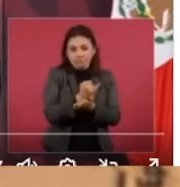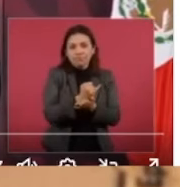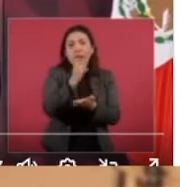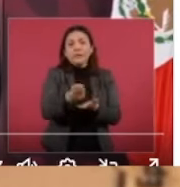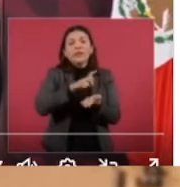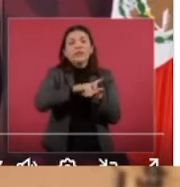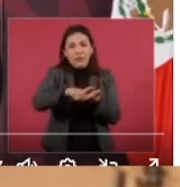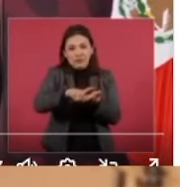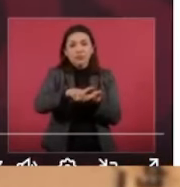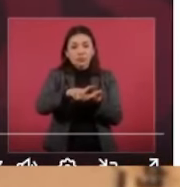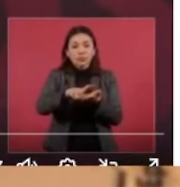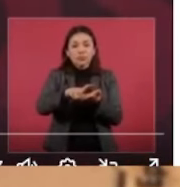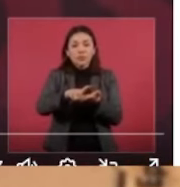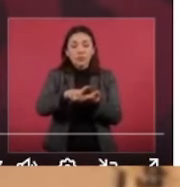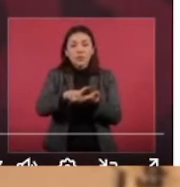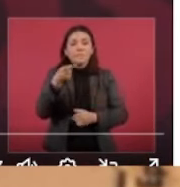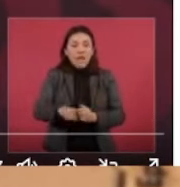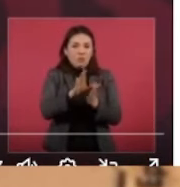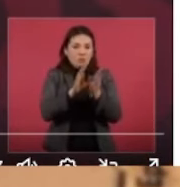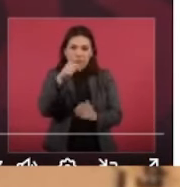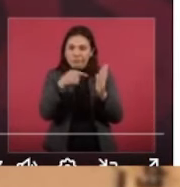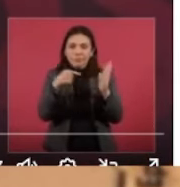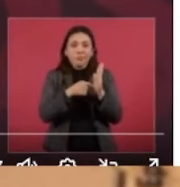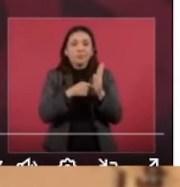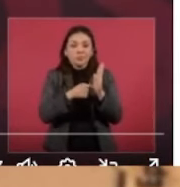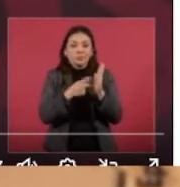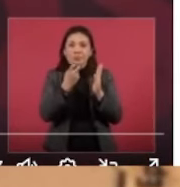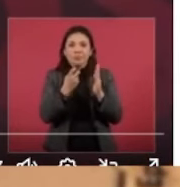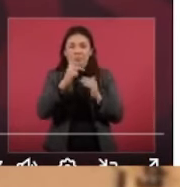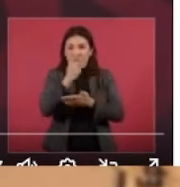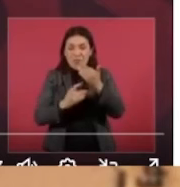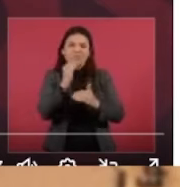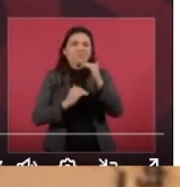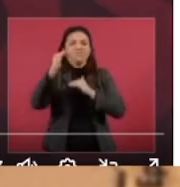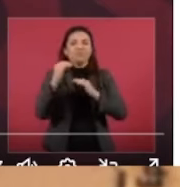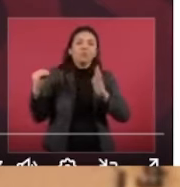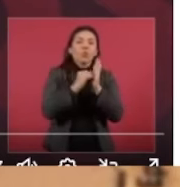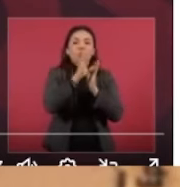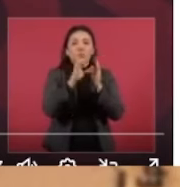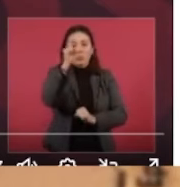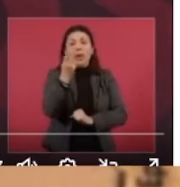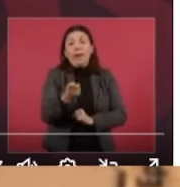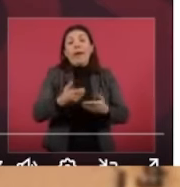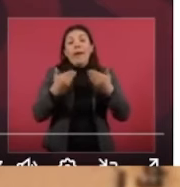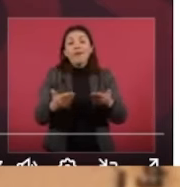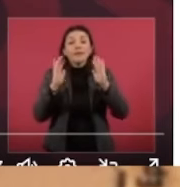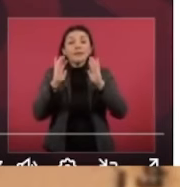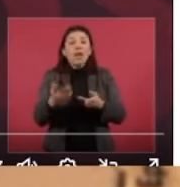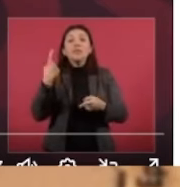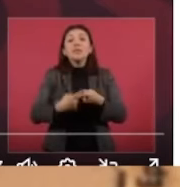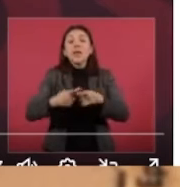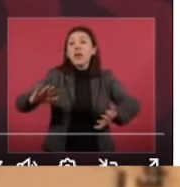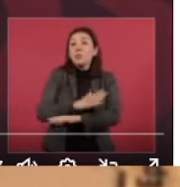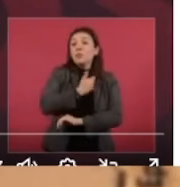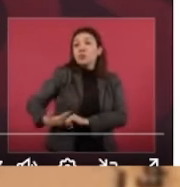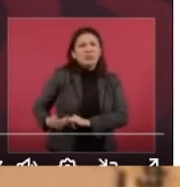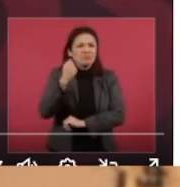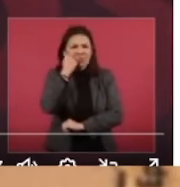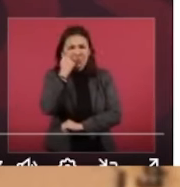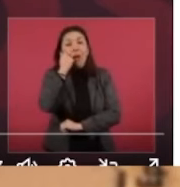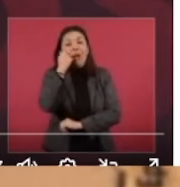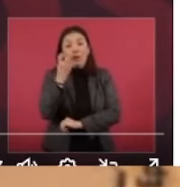como derechos constitucionales se van a Elevar esos programas a Rango constitucional de modo que esté quien esté en el